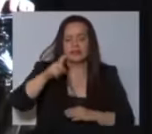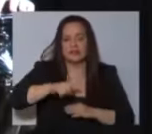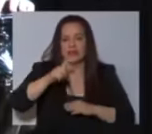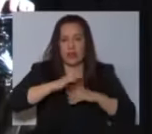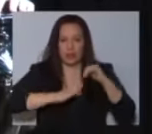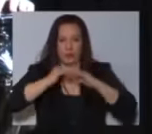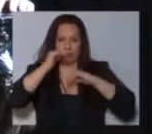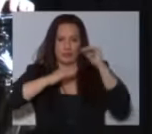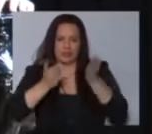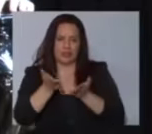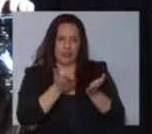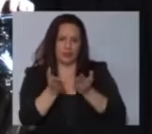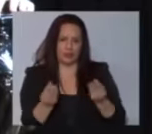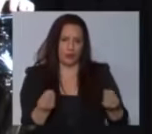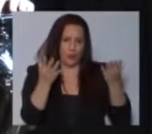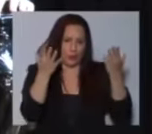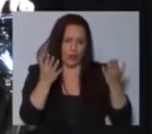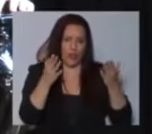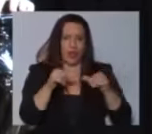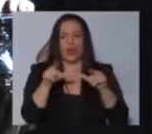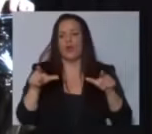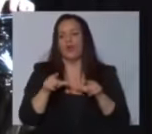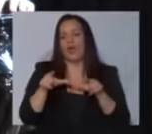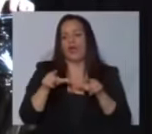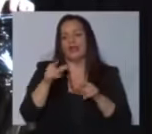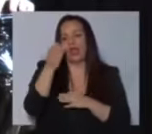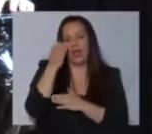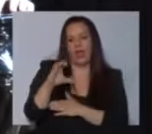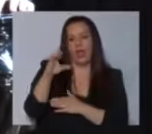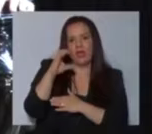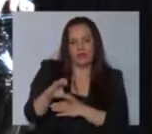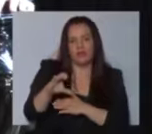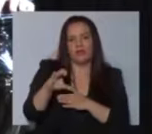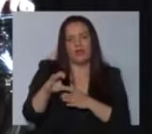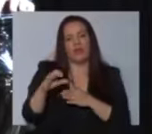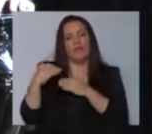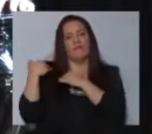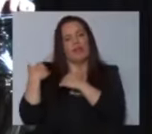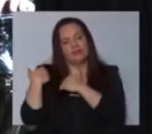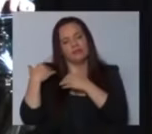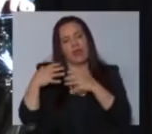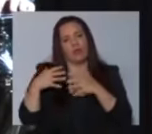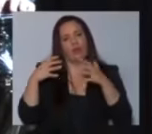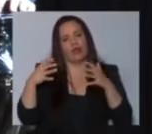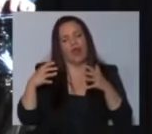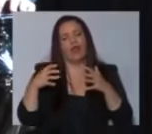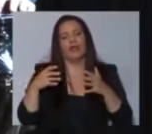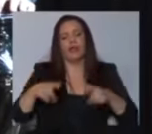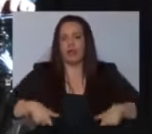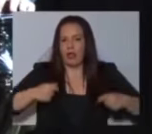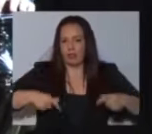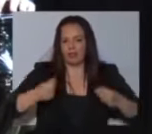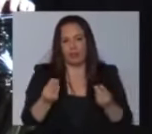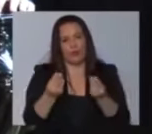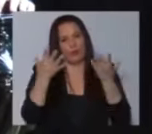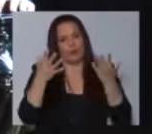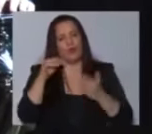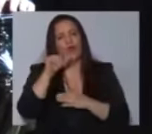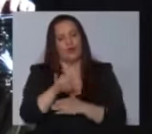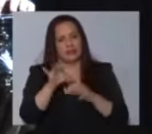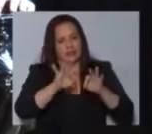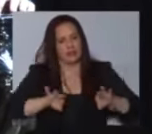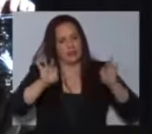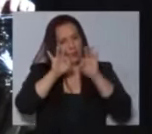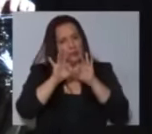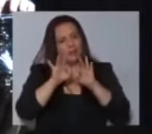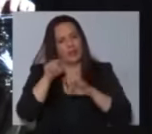públicos en lugar de financiar el pesado gasto público. Así creemos indispensable la reactivación económica de